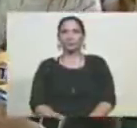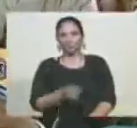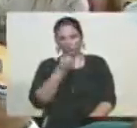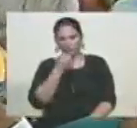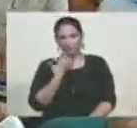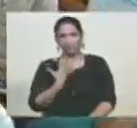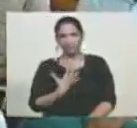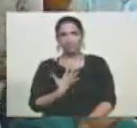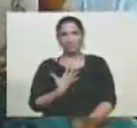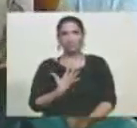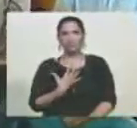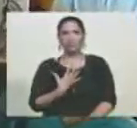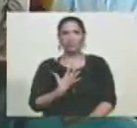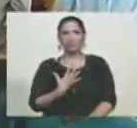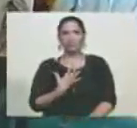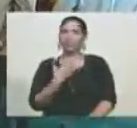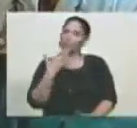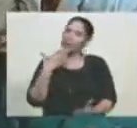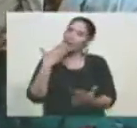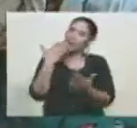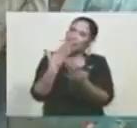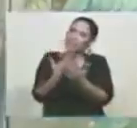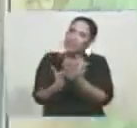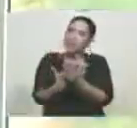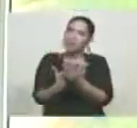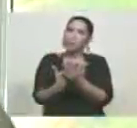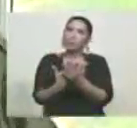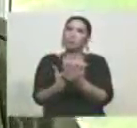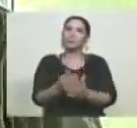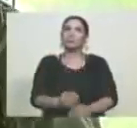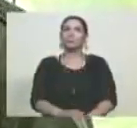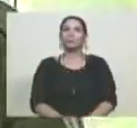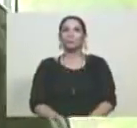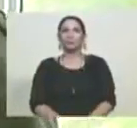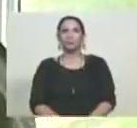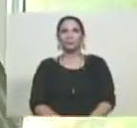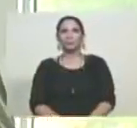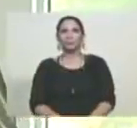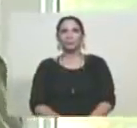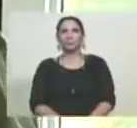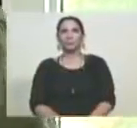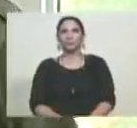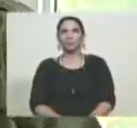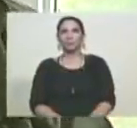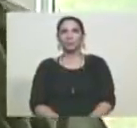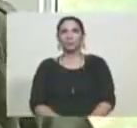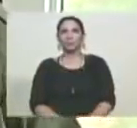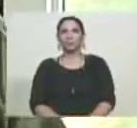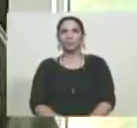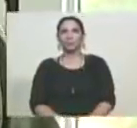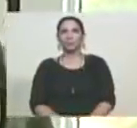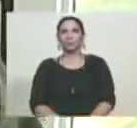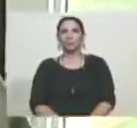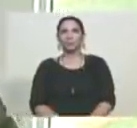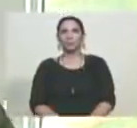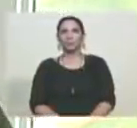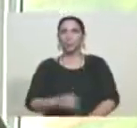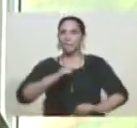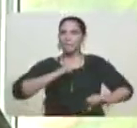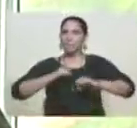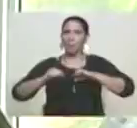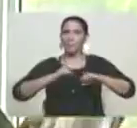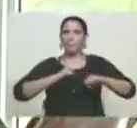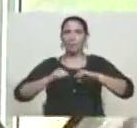Bien, un agradecimiento también profundo, mi comandante jefe, a los